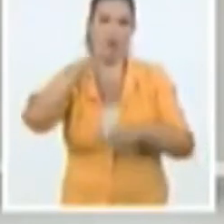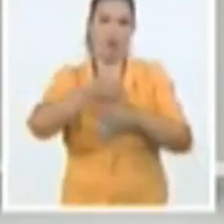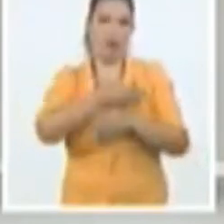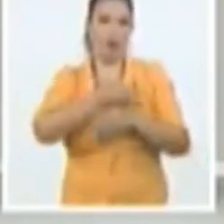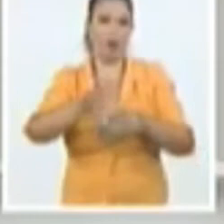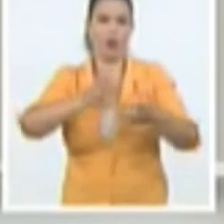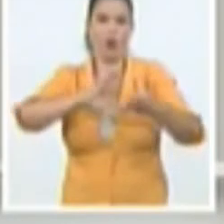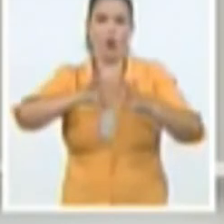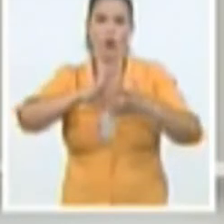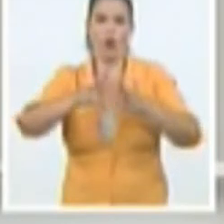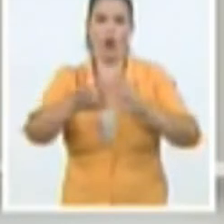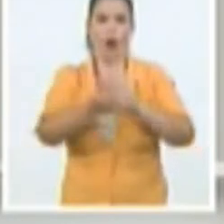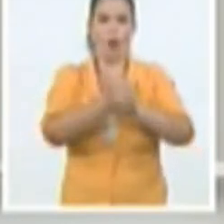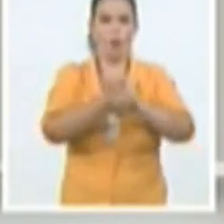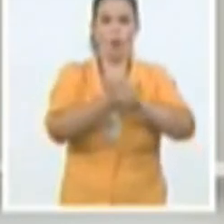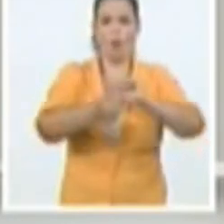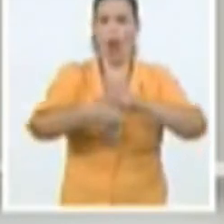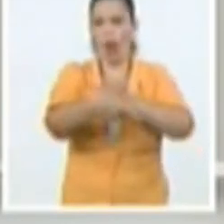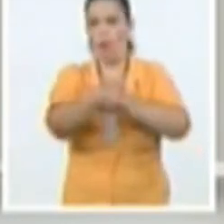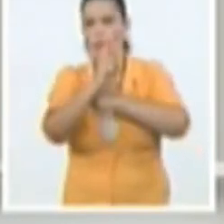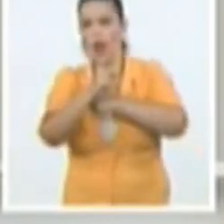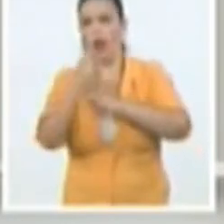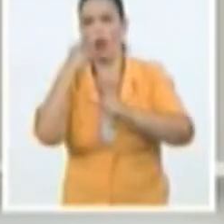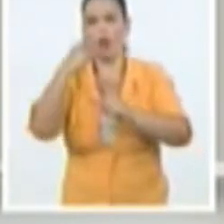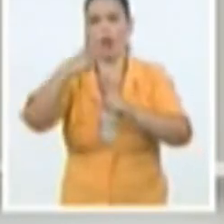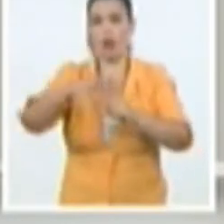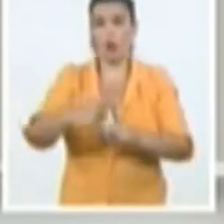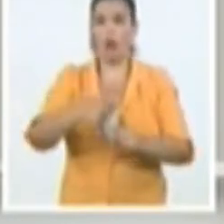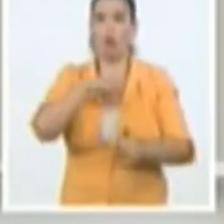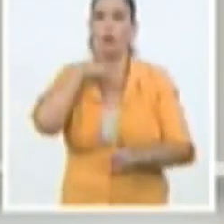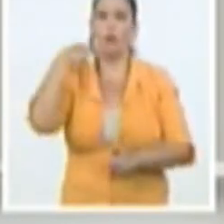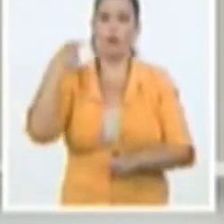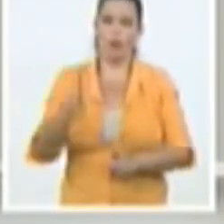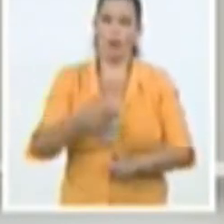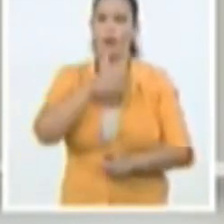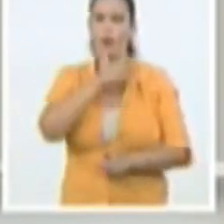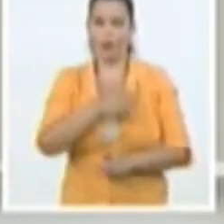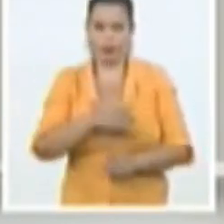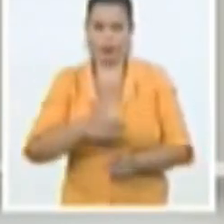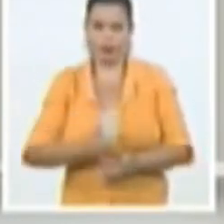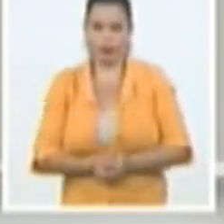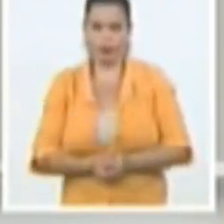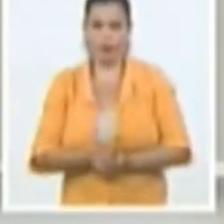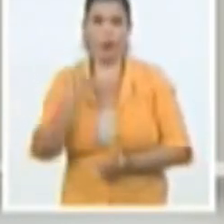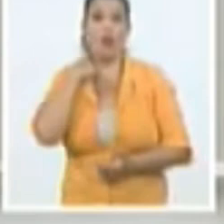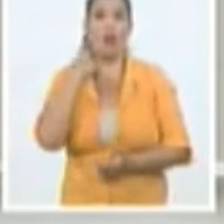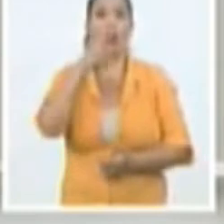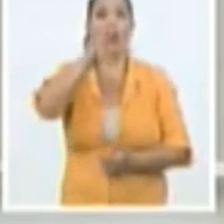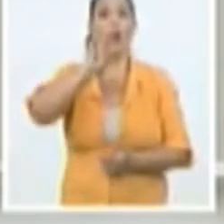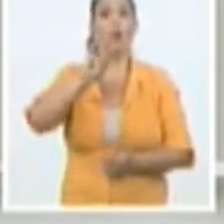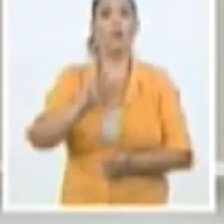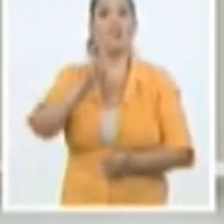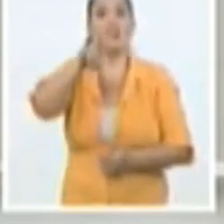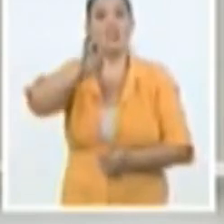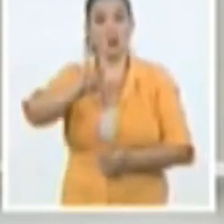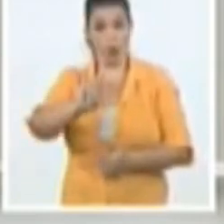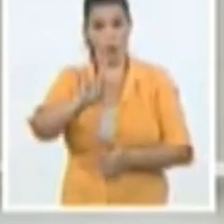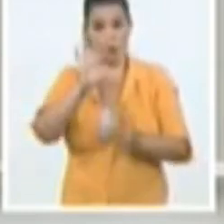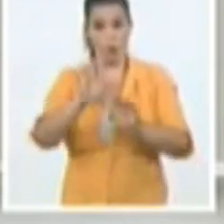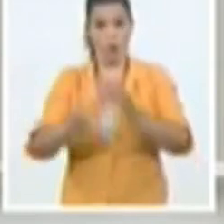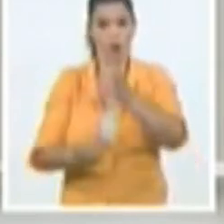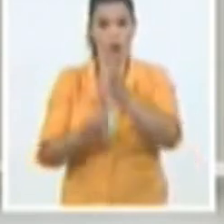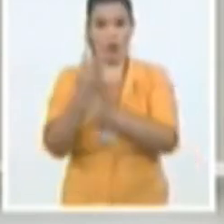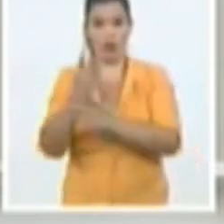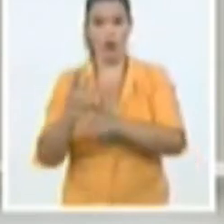contra el comandante en jefe Fidel Castro Ruz. En el 2019, la Fundación Nacional Cubana